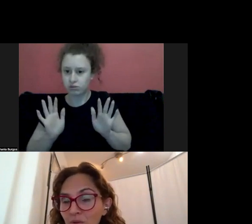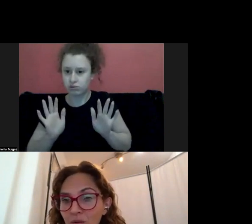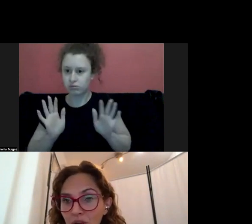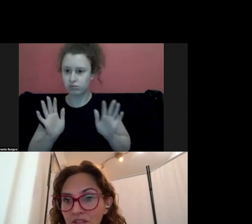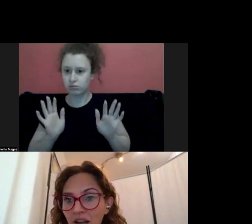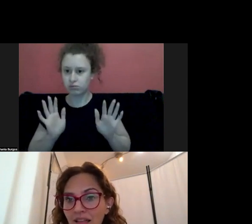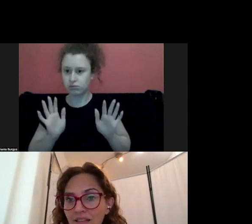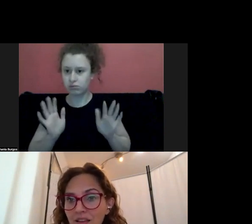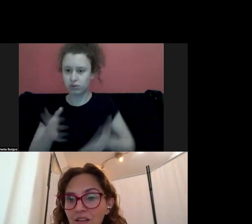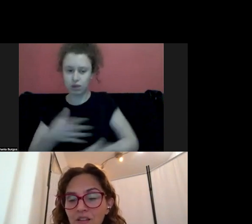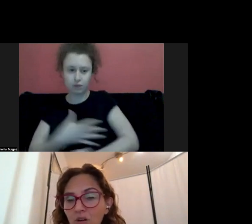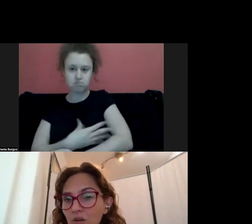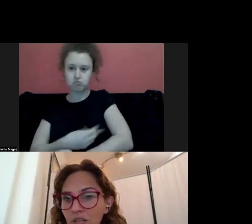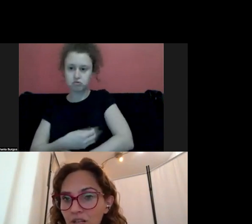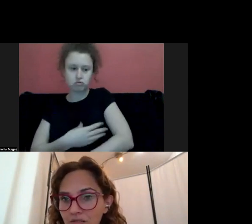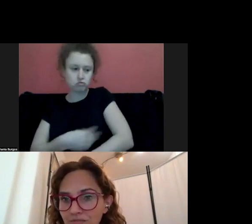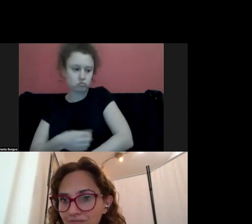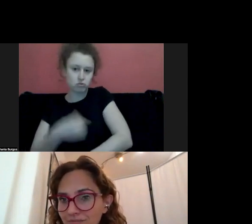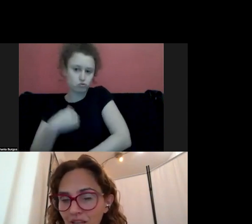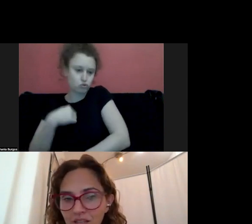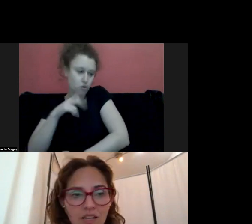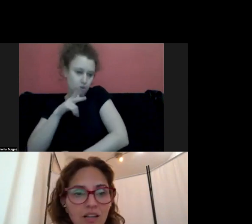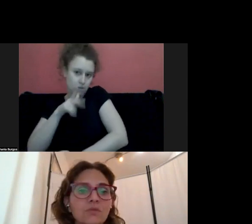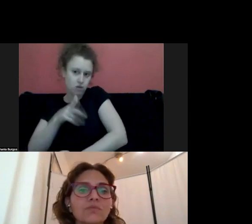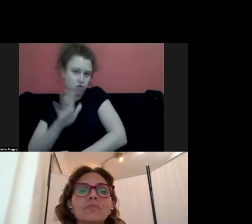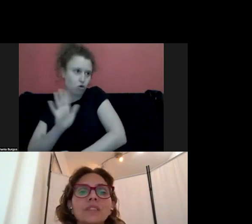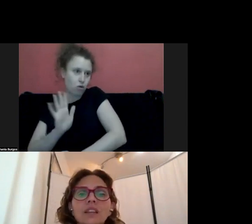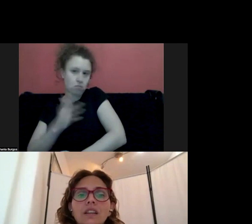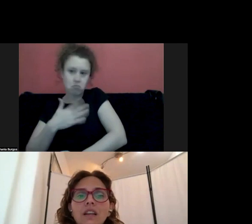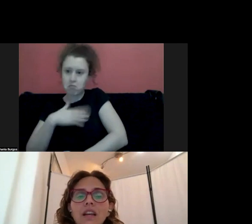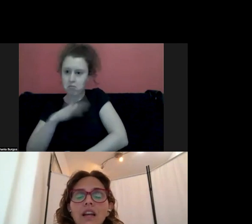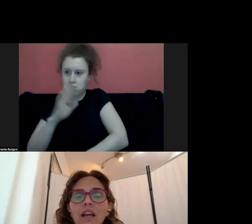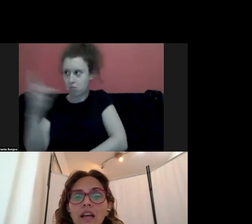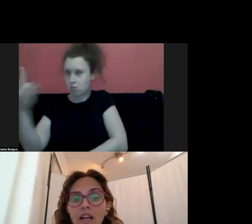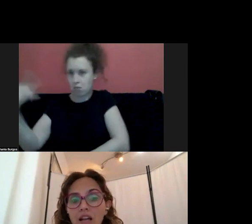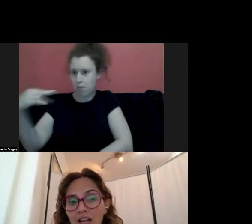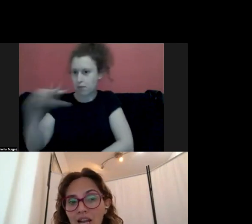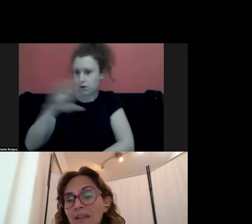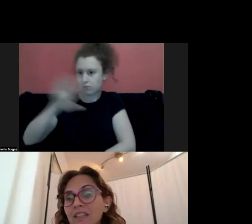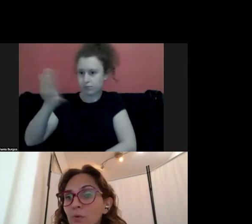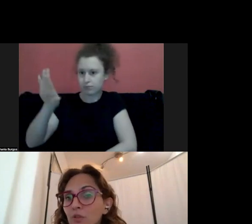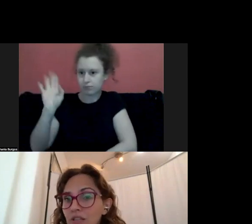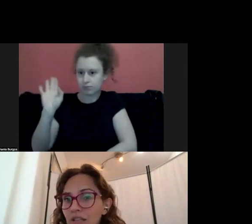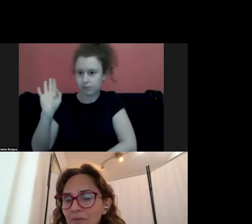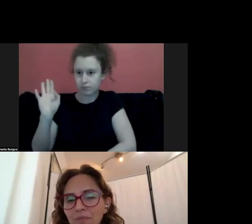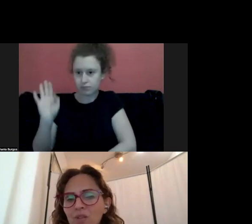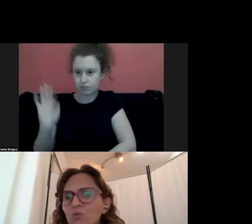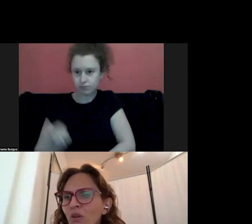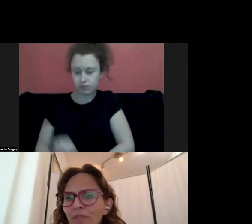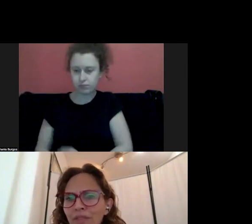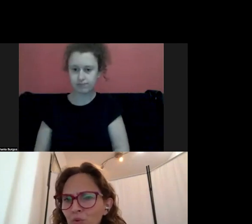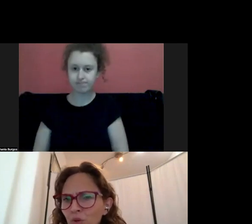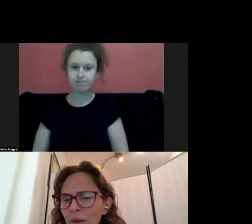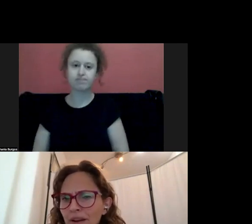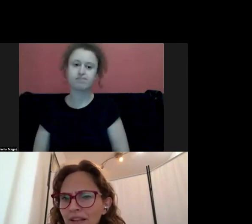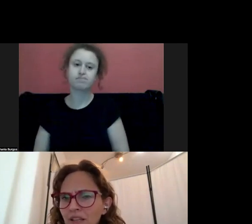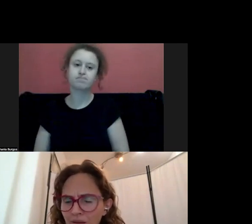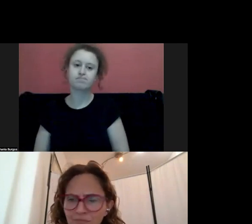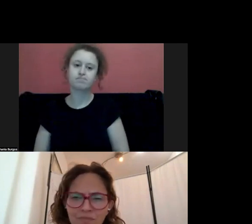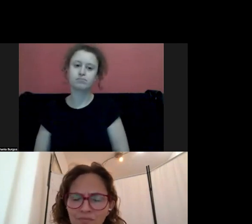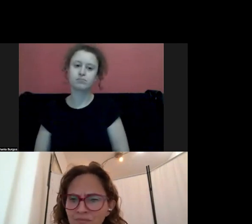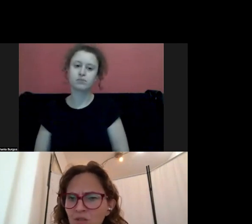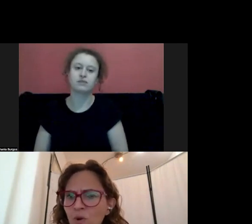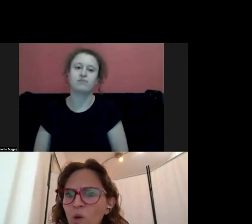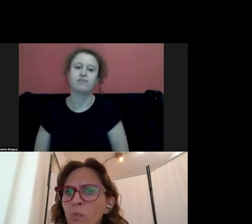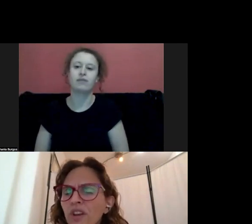tiene por qué molestar a nadie, y si no, no mires, así de claro. La patria potestad es un concepto, la verdad, que